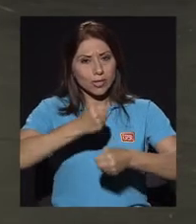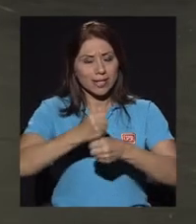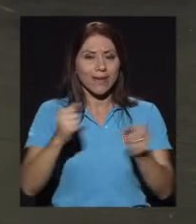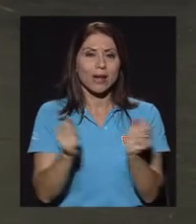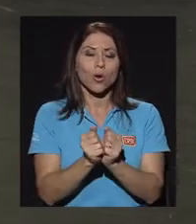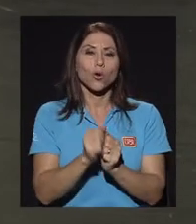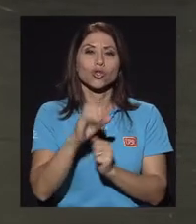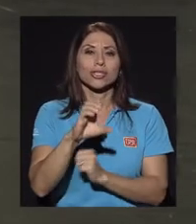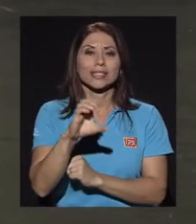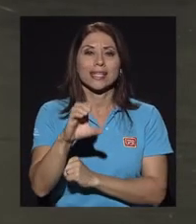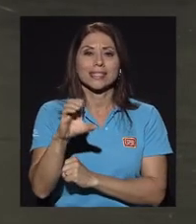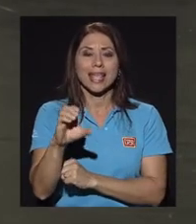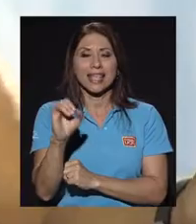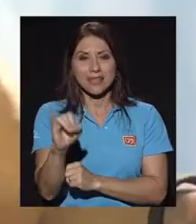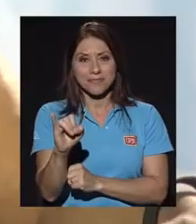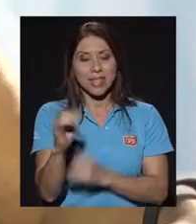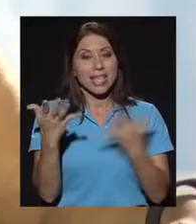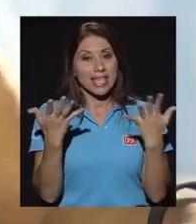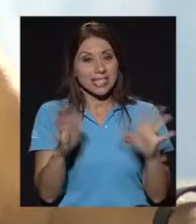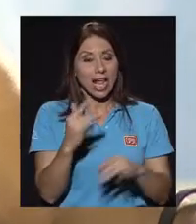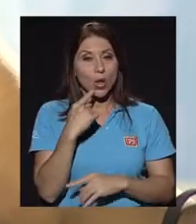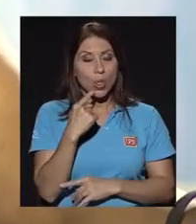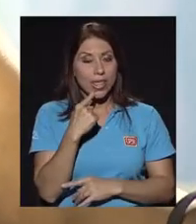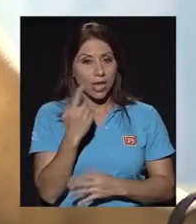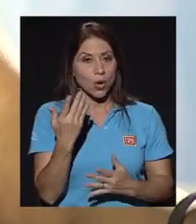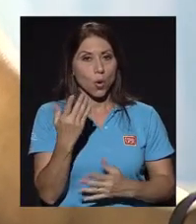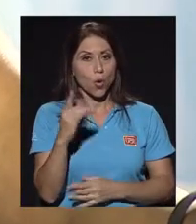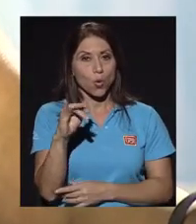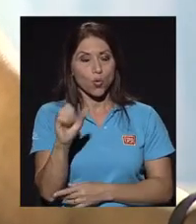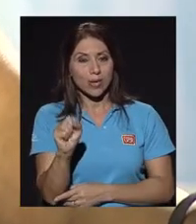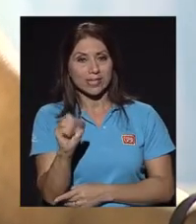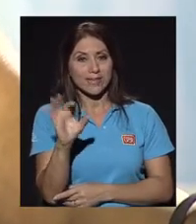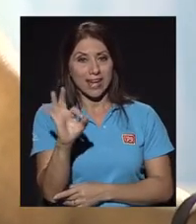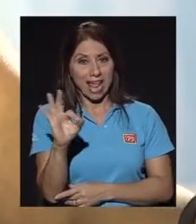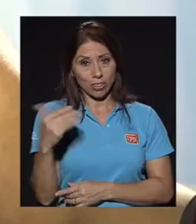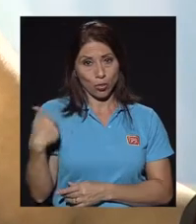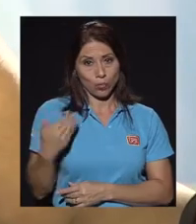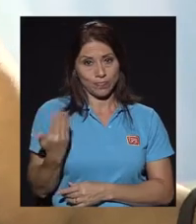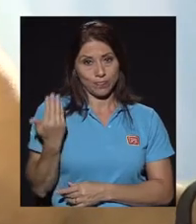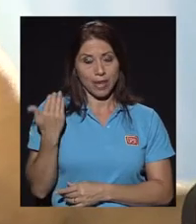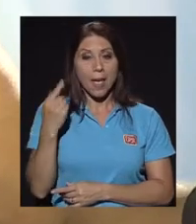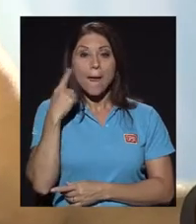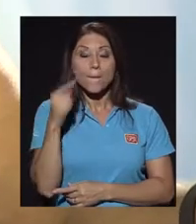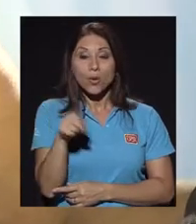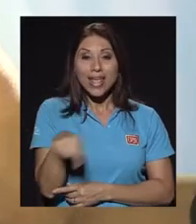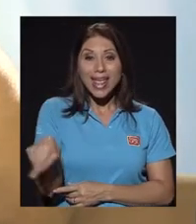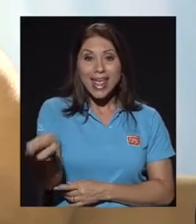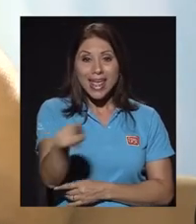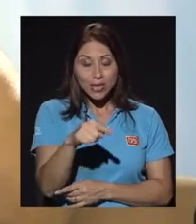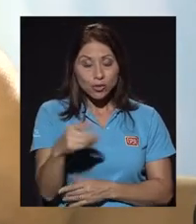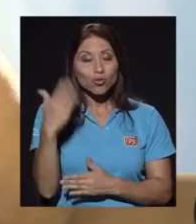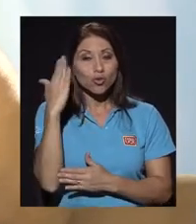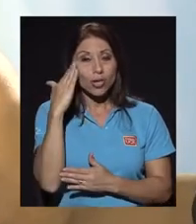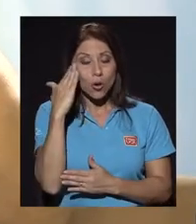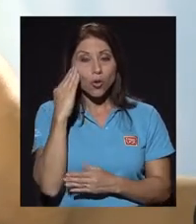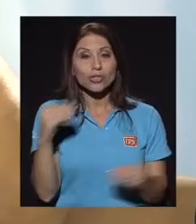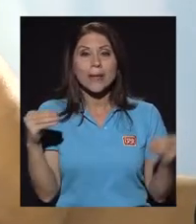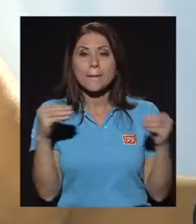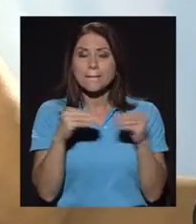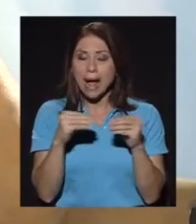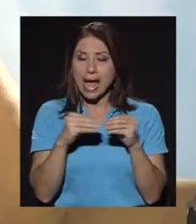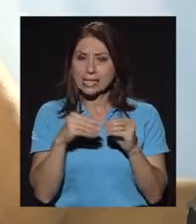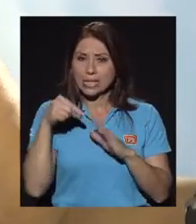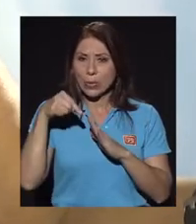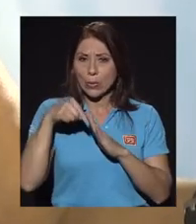con los SCI, que ya lo dijo Luis Fernando, ya que ellos son los que conocen de